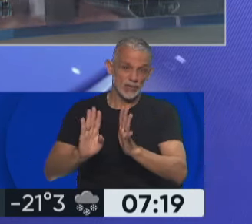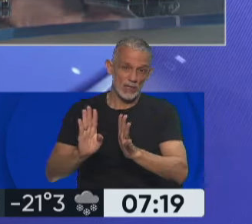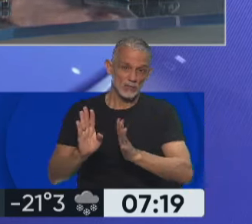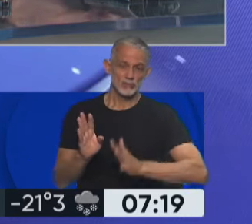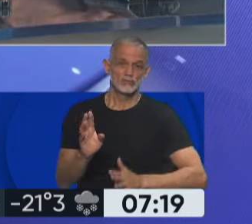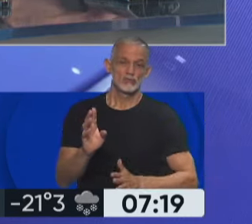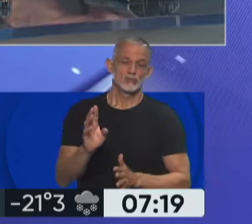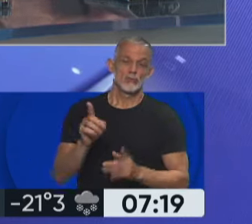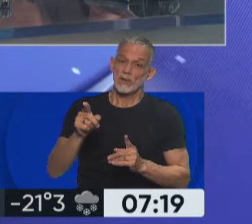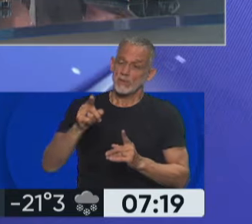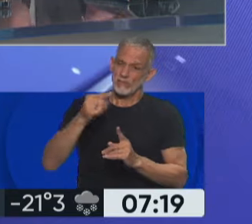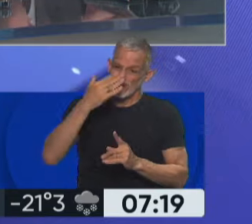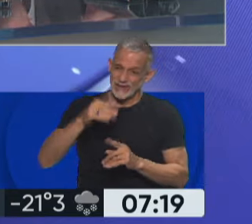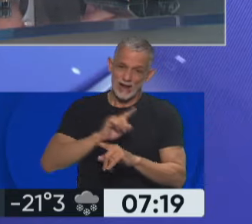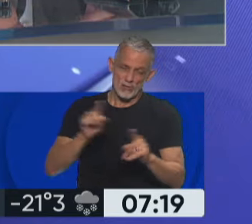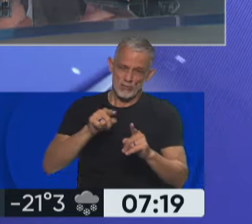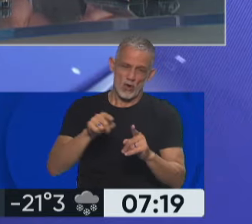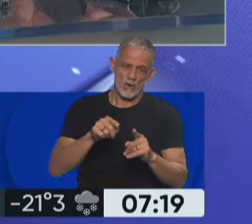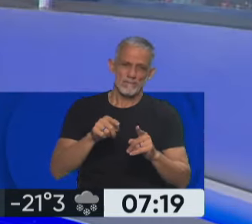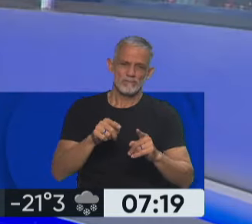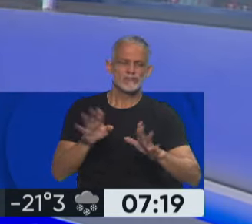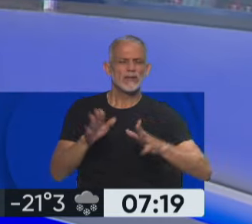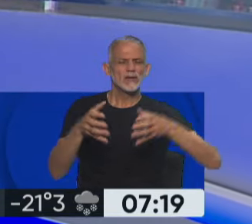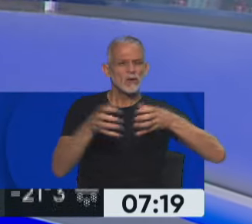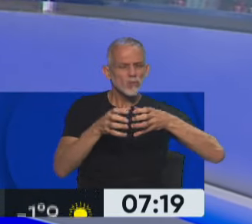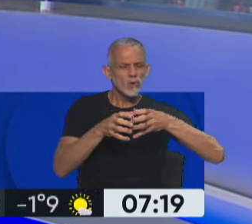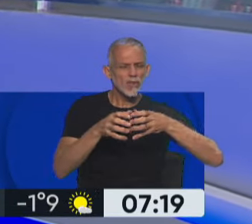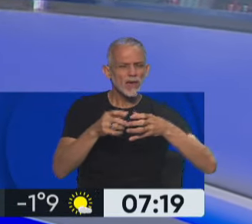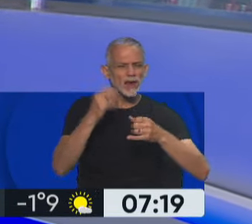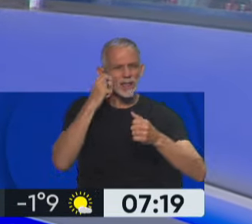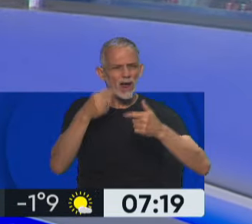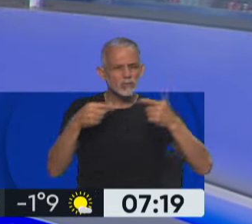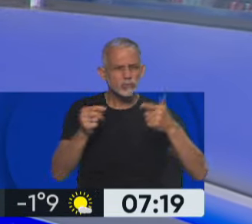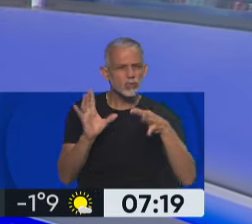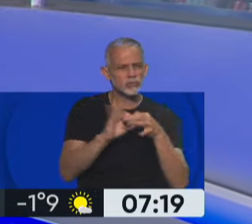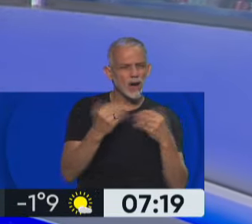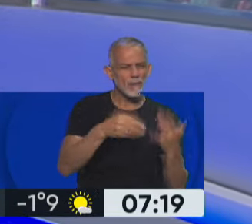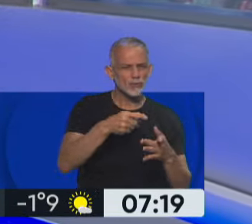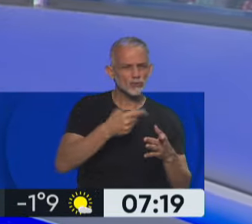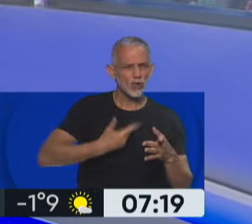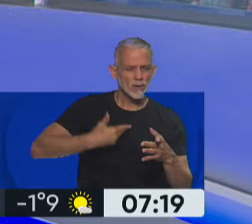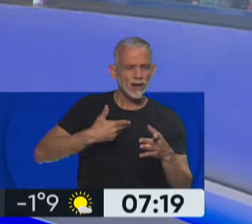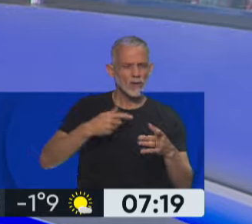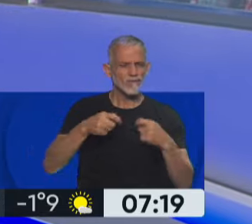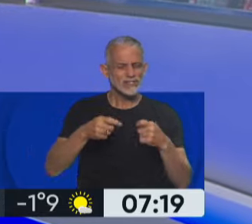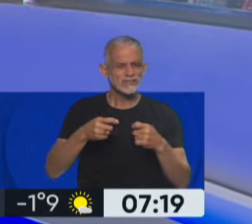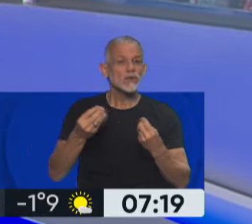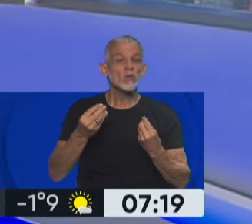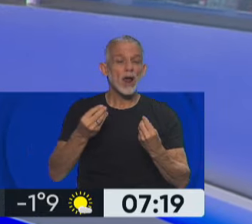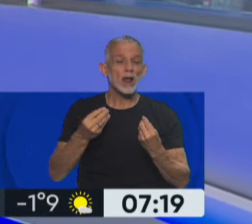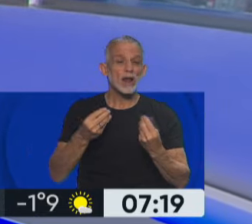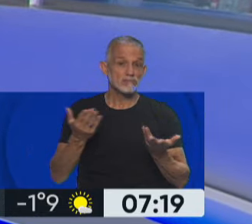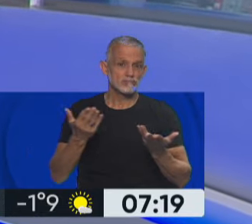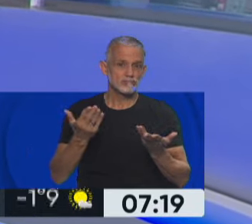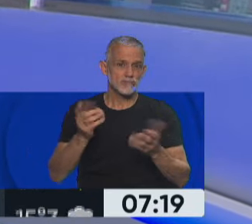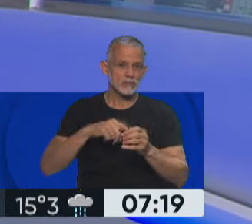con el proyecto de privatización dentro del bloque dialoguista Cuáles son las adhesiones digamos a los proyectos de privatización teniendo en cuenta